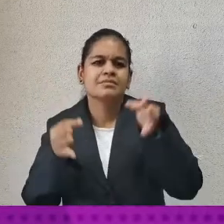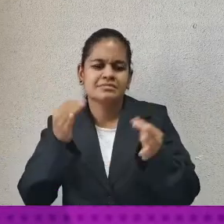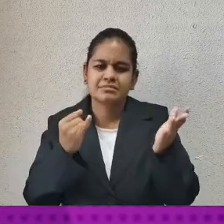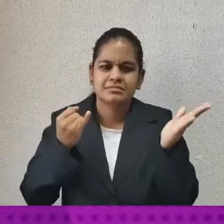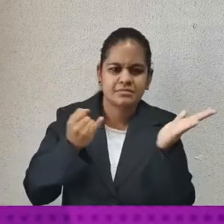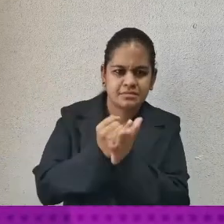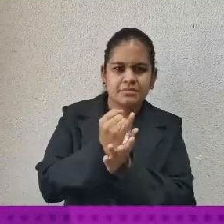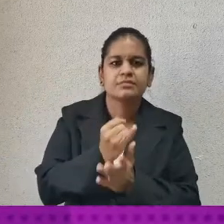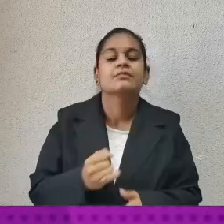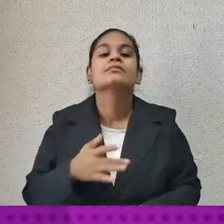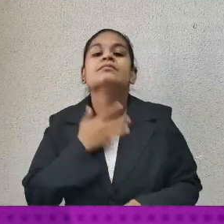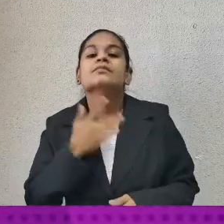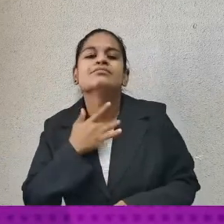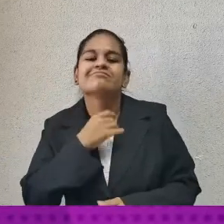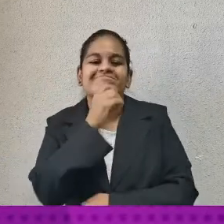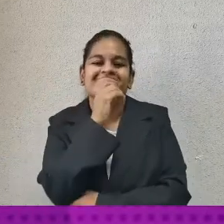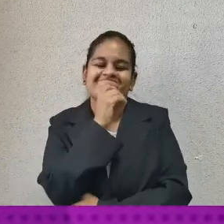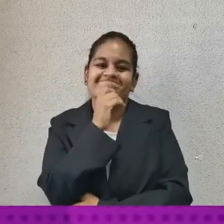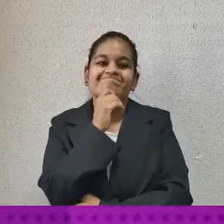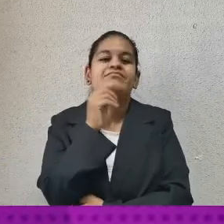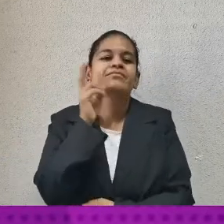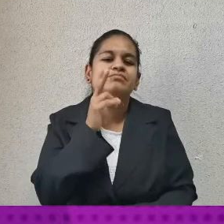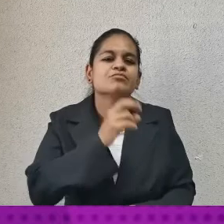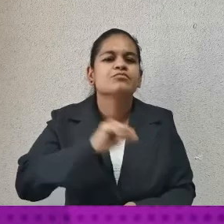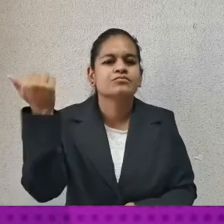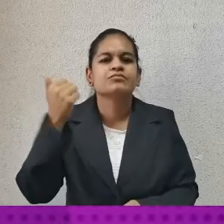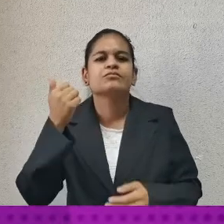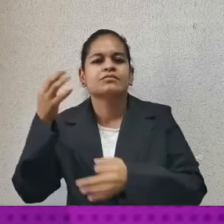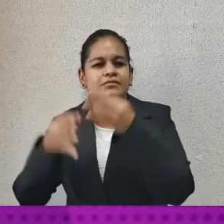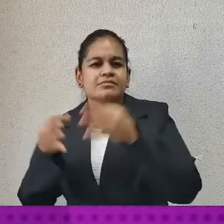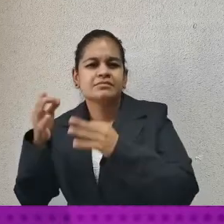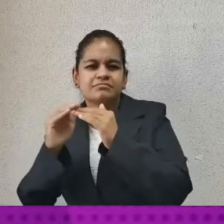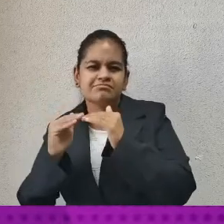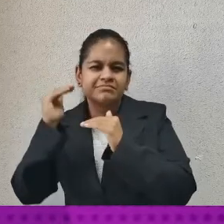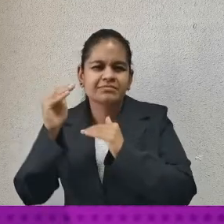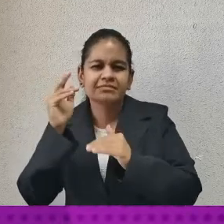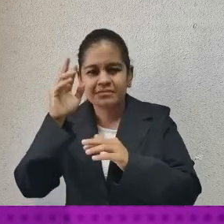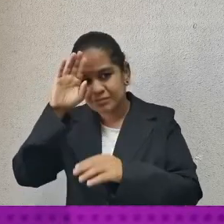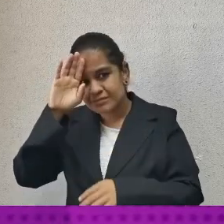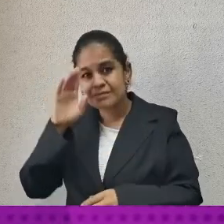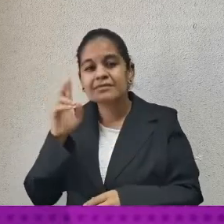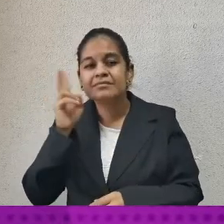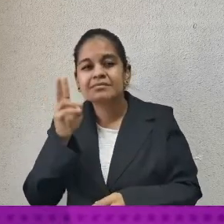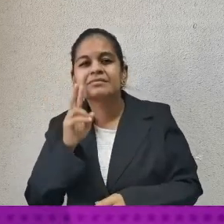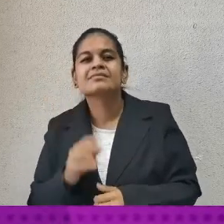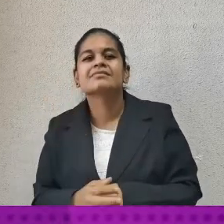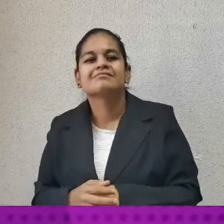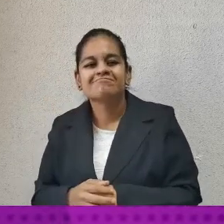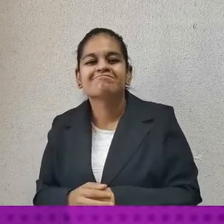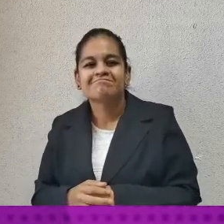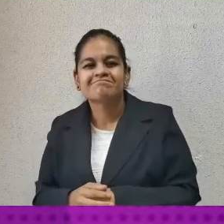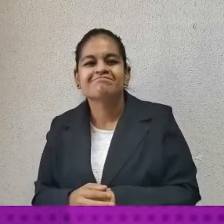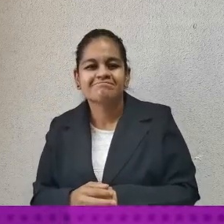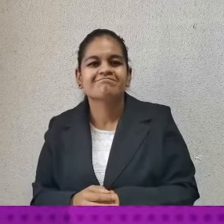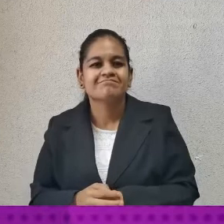lo que a su juicio pudiera parecer alguna omisión o alguna falta de la autoridad administrativa electoral. No debemos de perder de